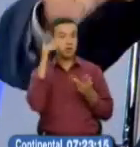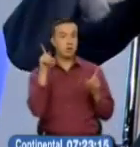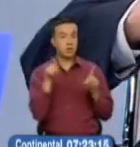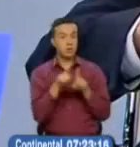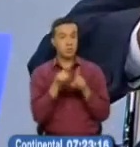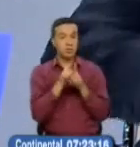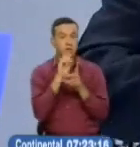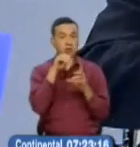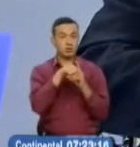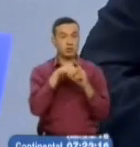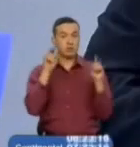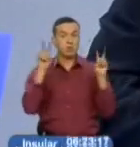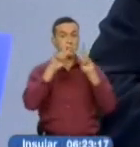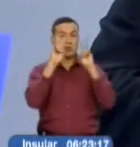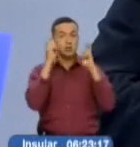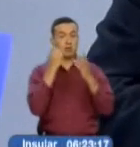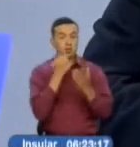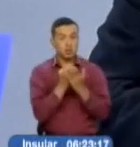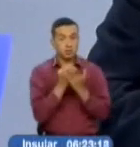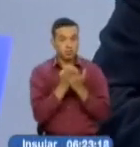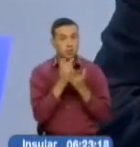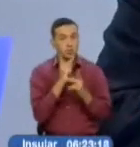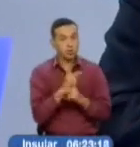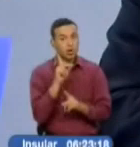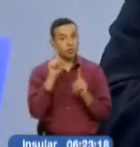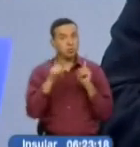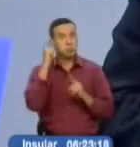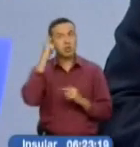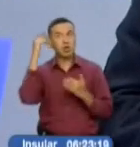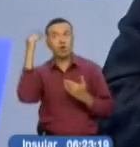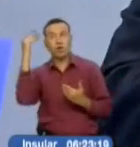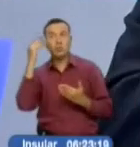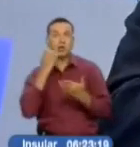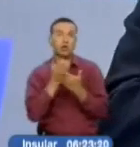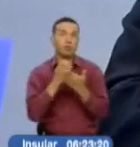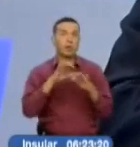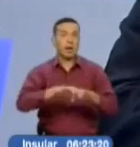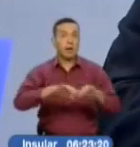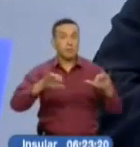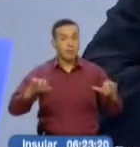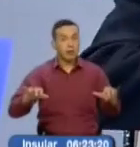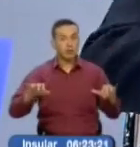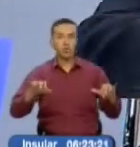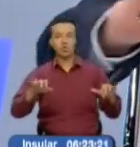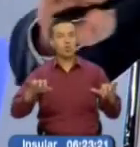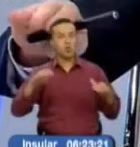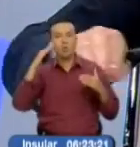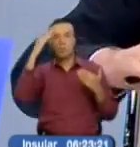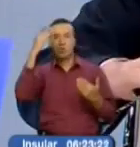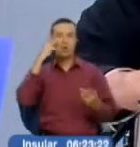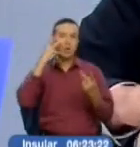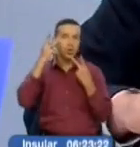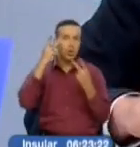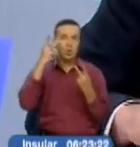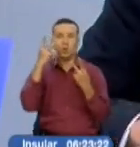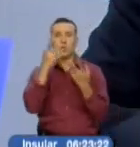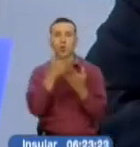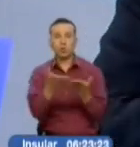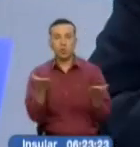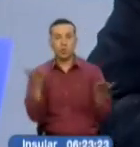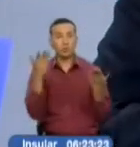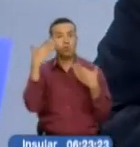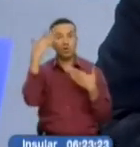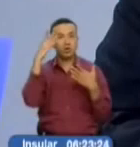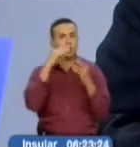está inserto el tema de la economía cuidado vamos a creer que la política tan solo se refiere es a lo que estamos viendo en estos días y la